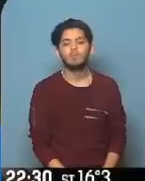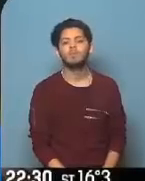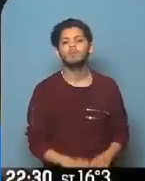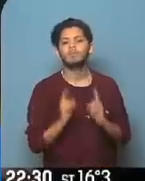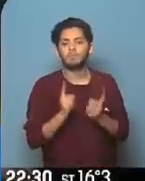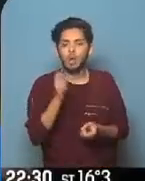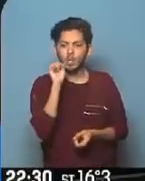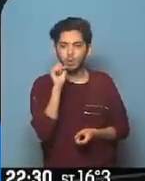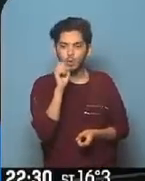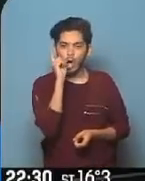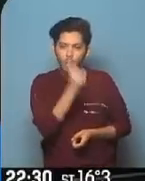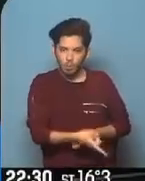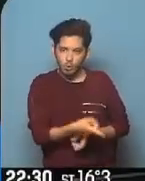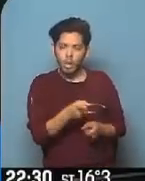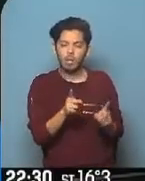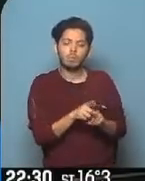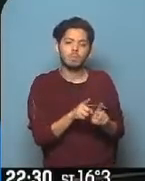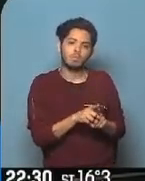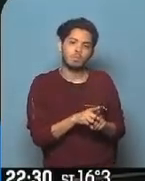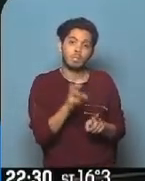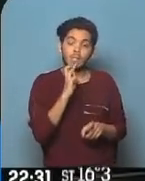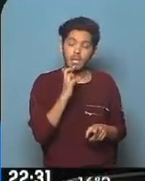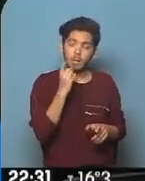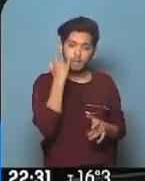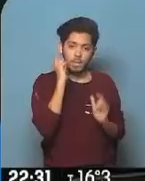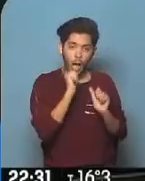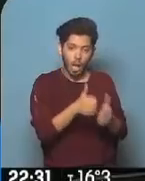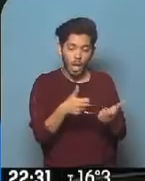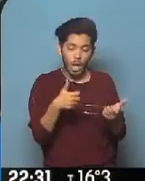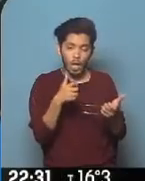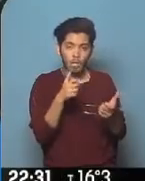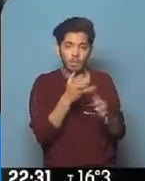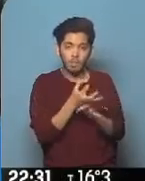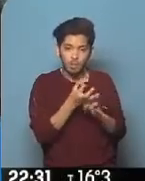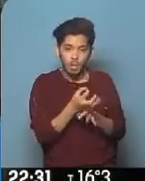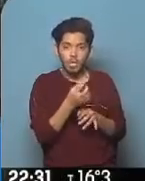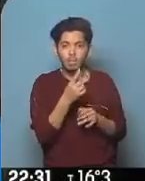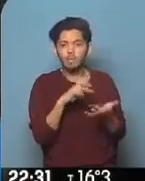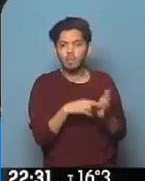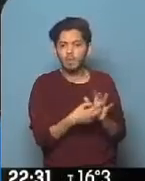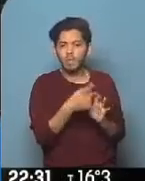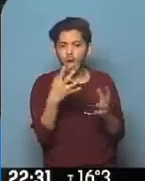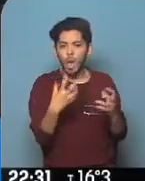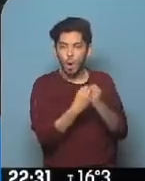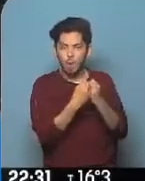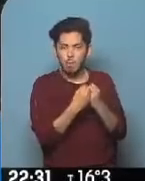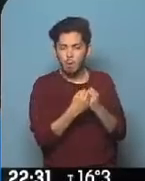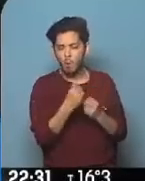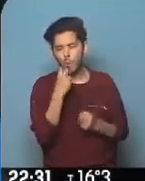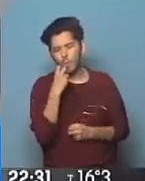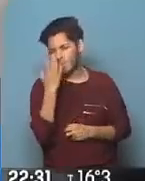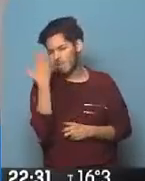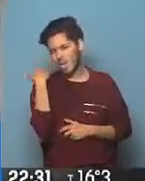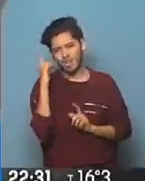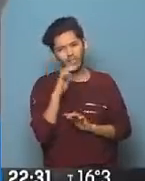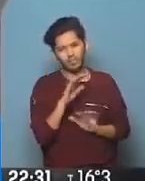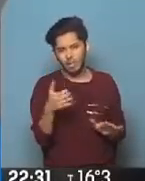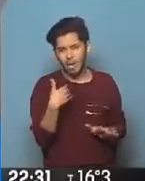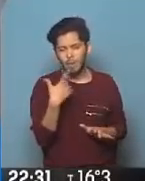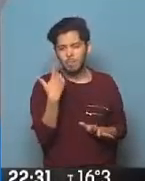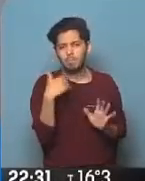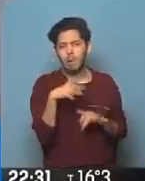de no cumplirlo, el argumento de Trump y sus asesores es que el tratado quedó obsoleto, sobre todo porque